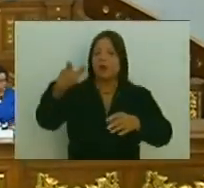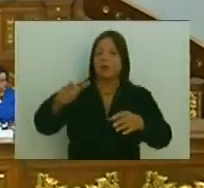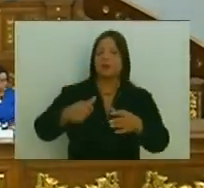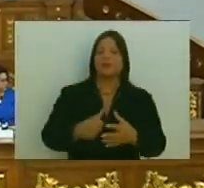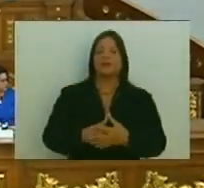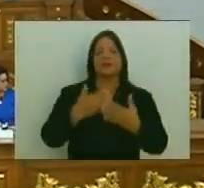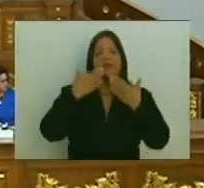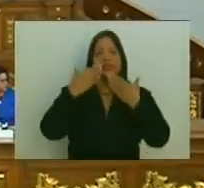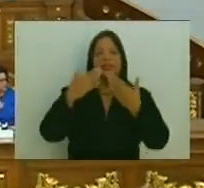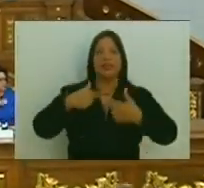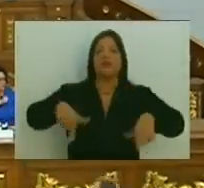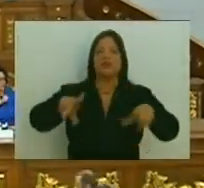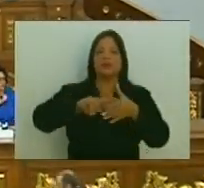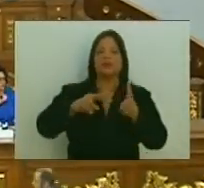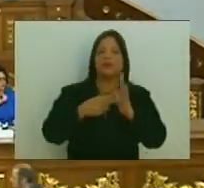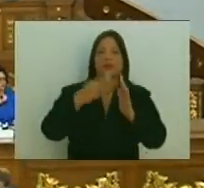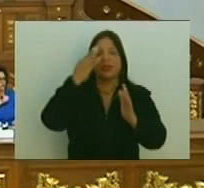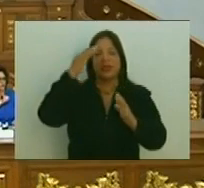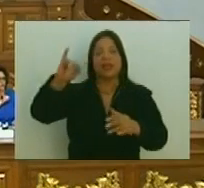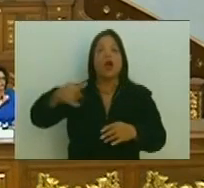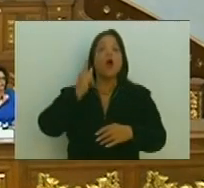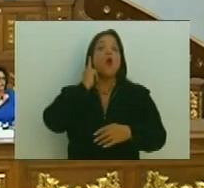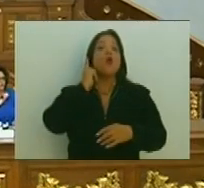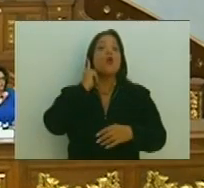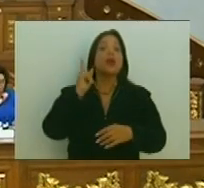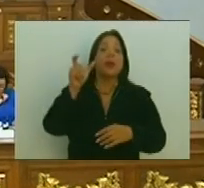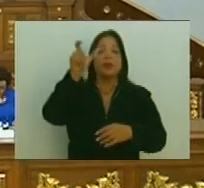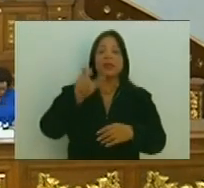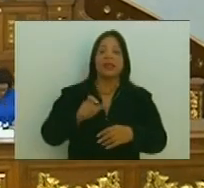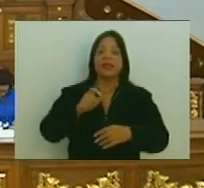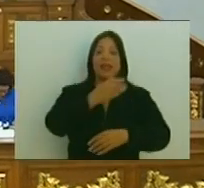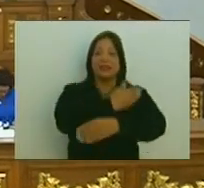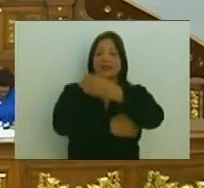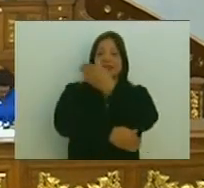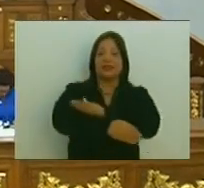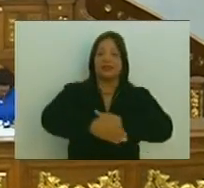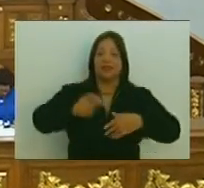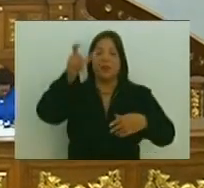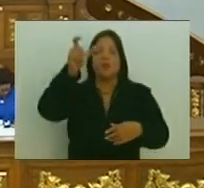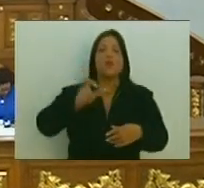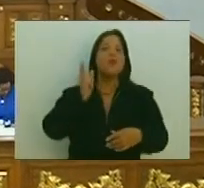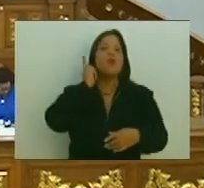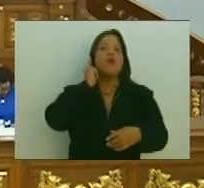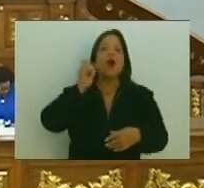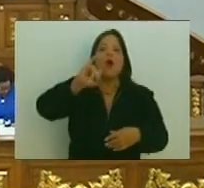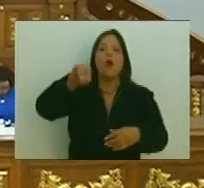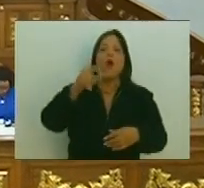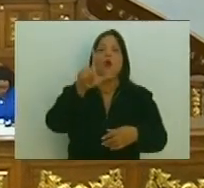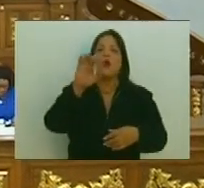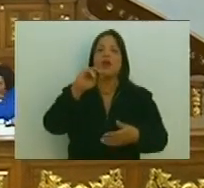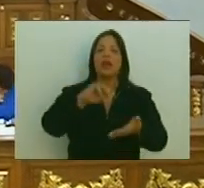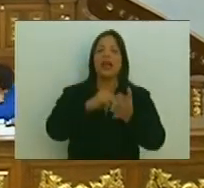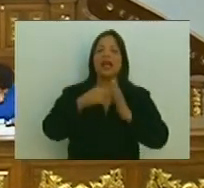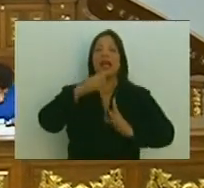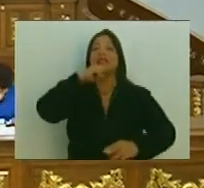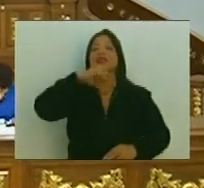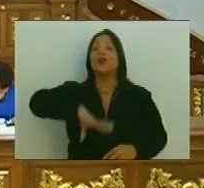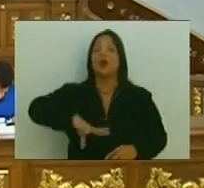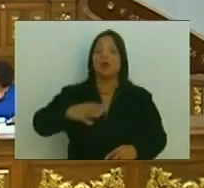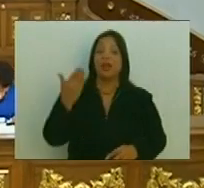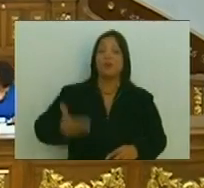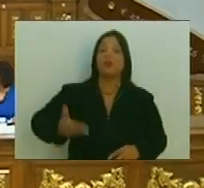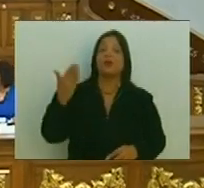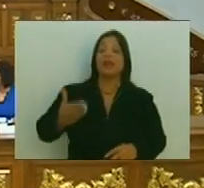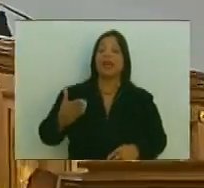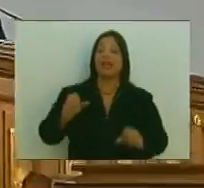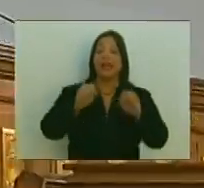Quiero invitar a Julia Salcedo, una persona con discapacidad motora, que marcó una historia, una página